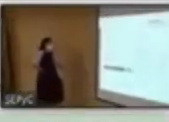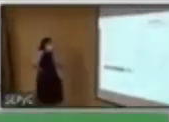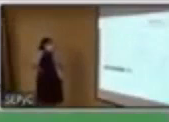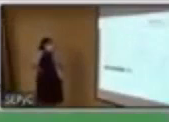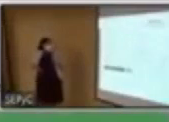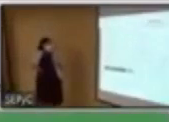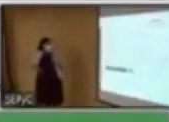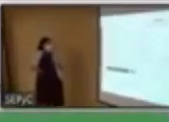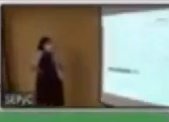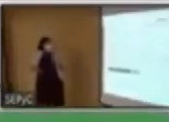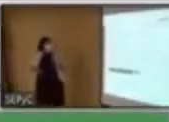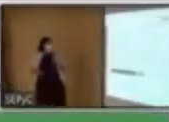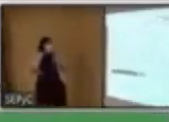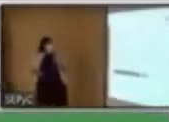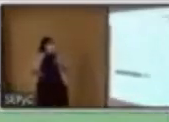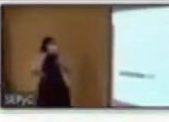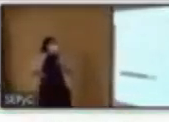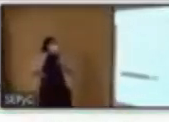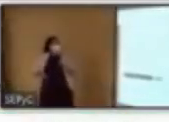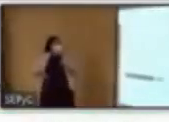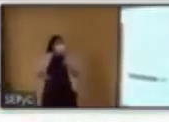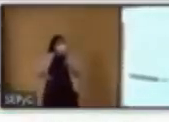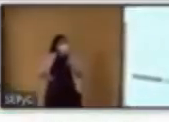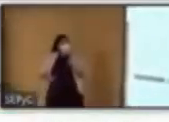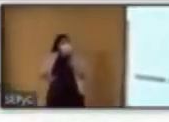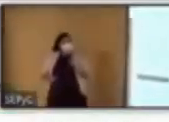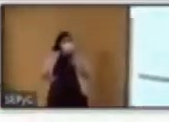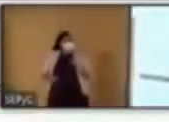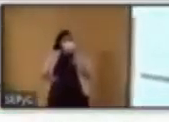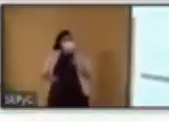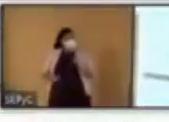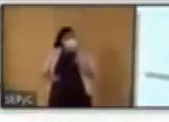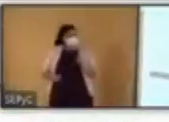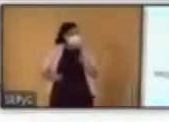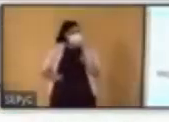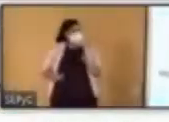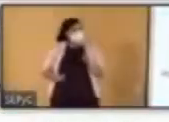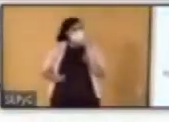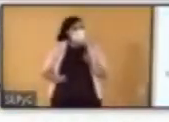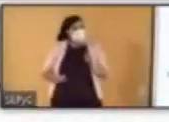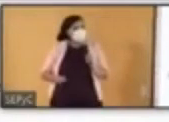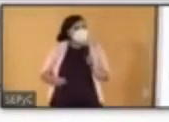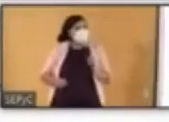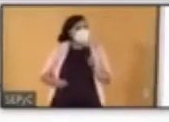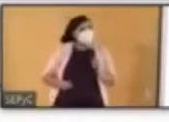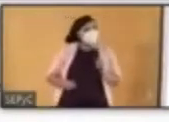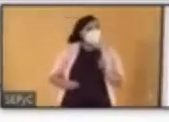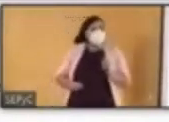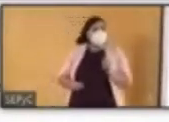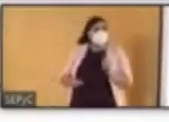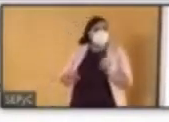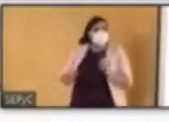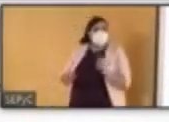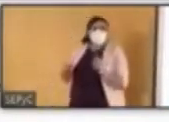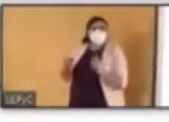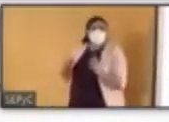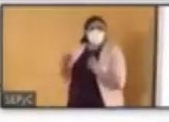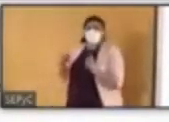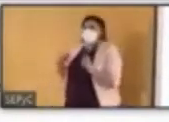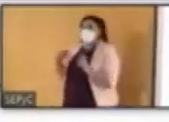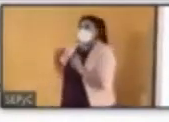aceptar primeramente. Veremos identificado una pantalla a nuestro costado superior derecho donde nos